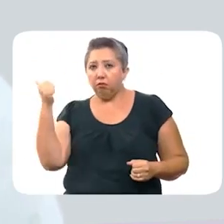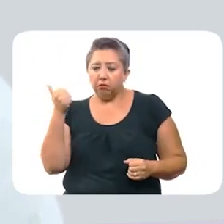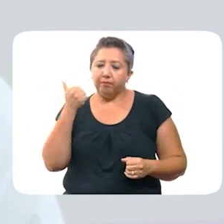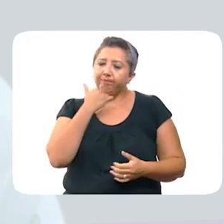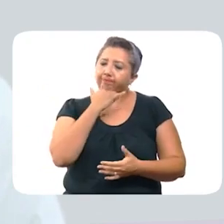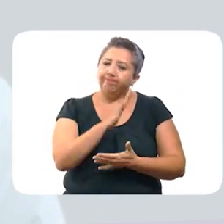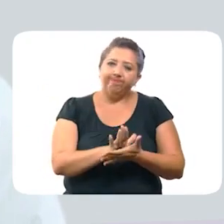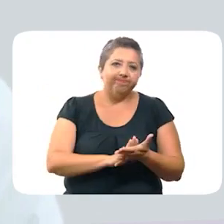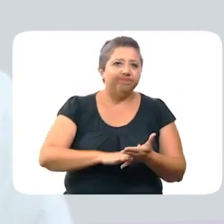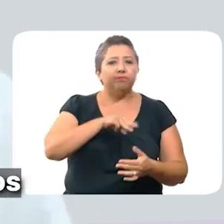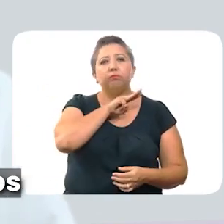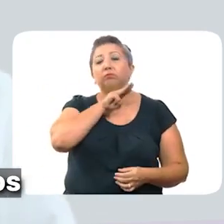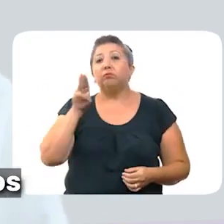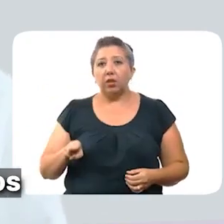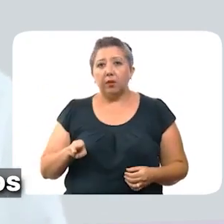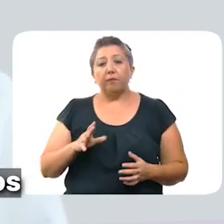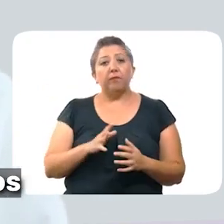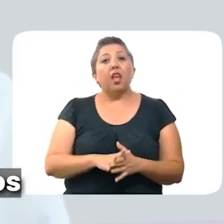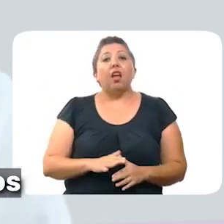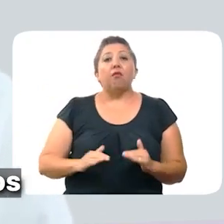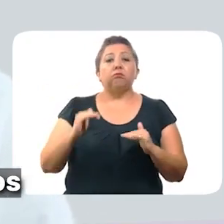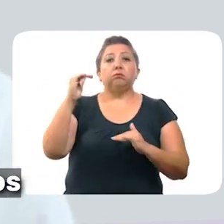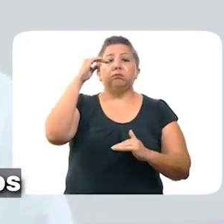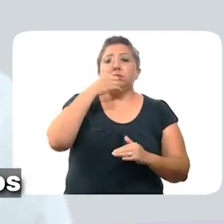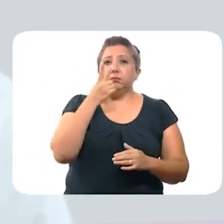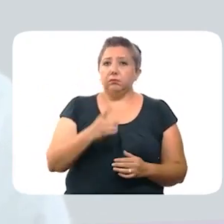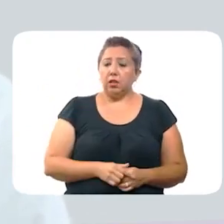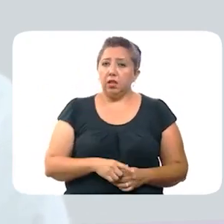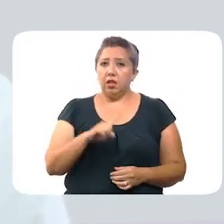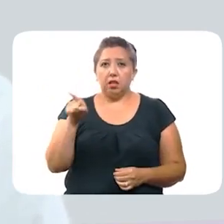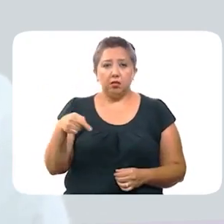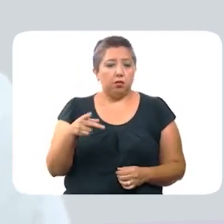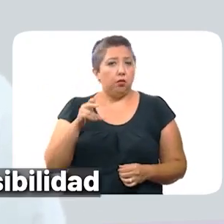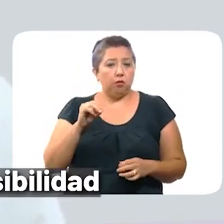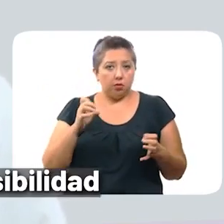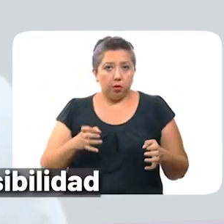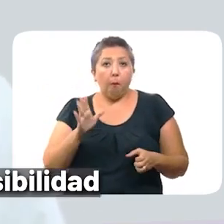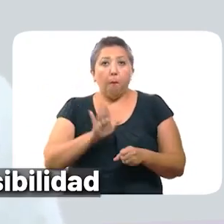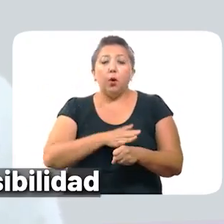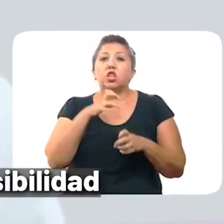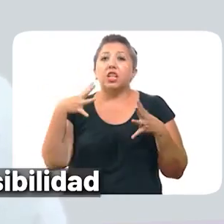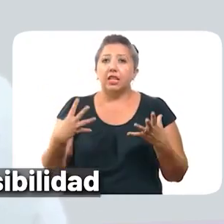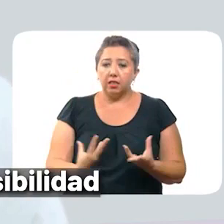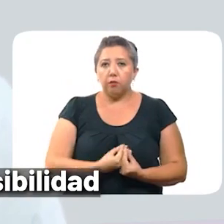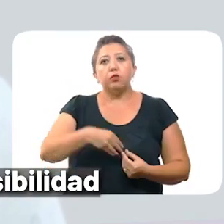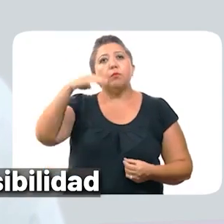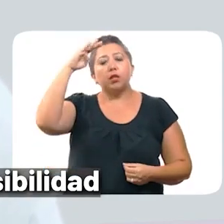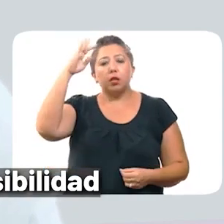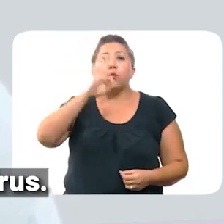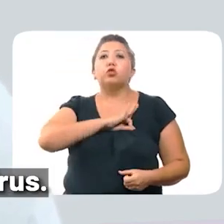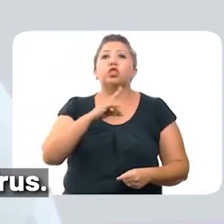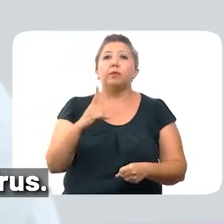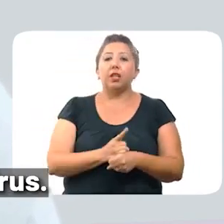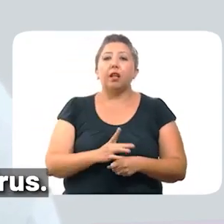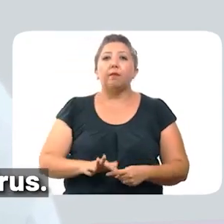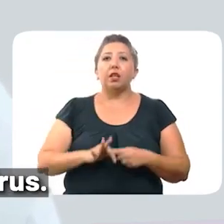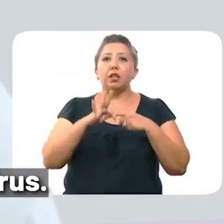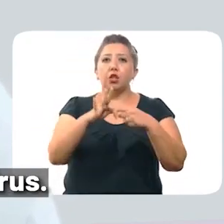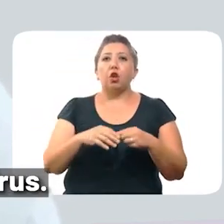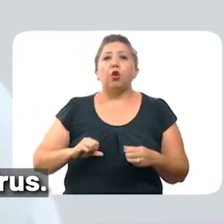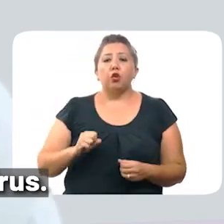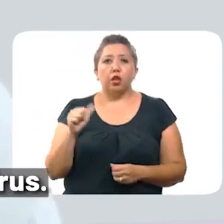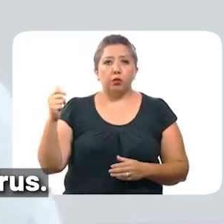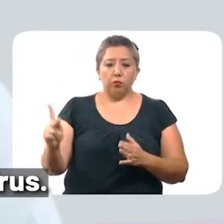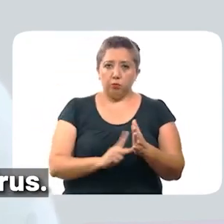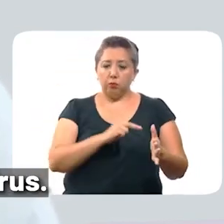que lamentablemente fallecen. El crecimiento del número de contagios es atípico. Es por eso que estamos considerando la posibilidad de la presencia de una